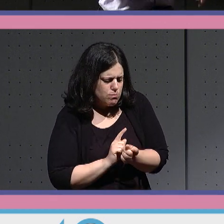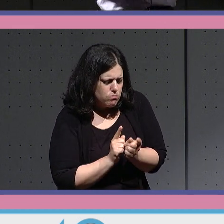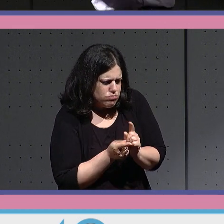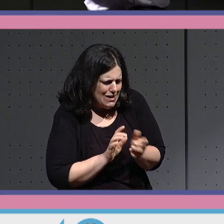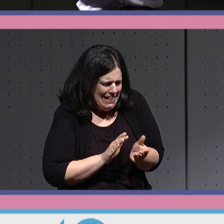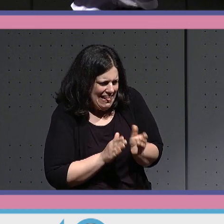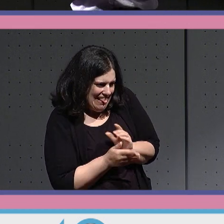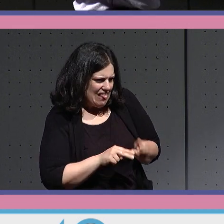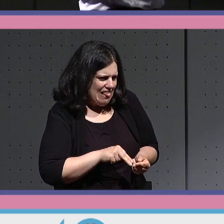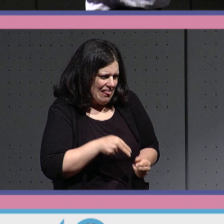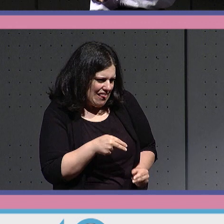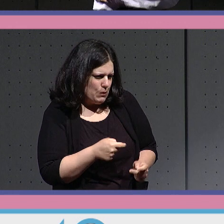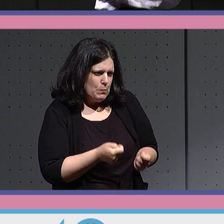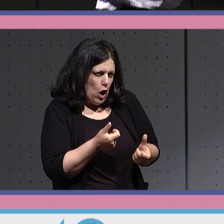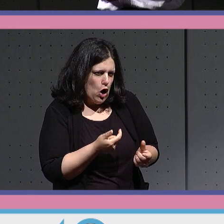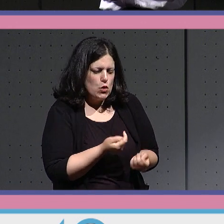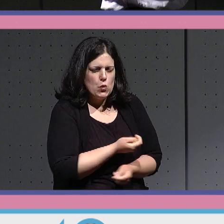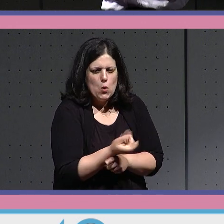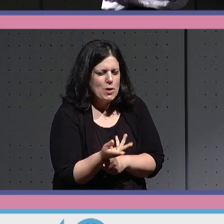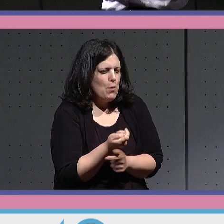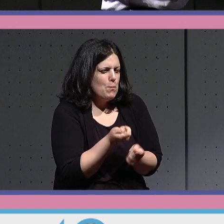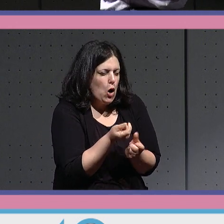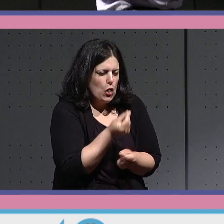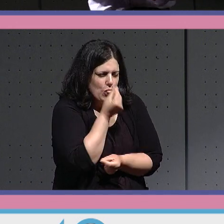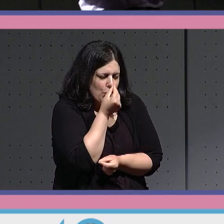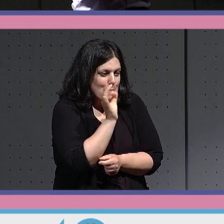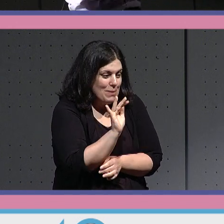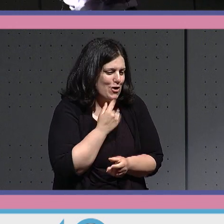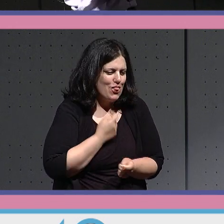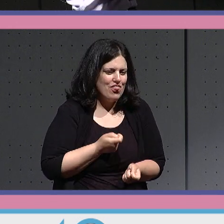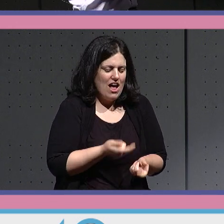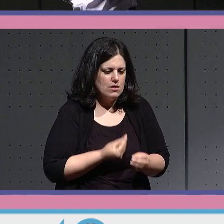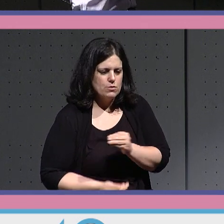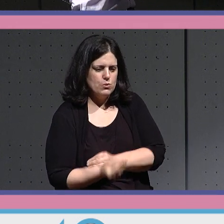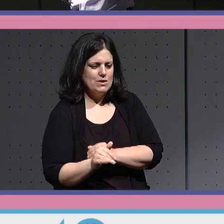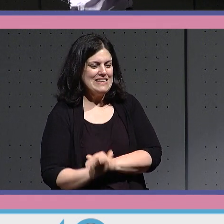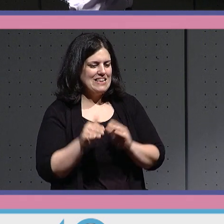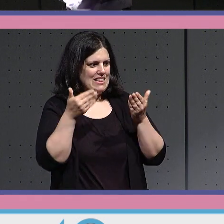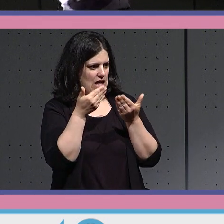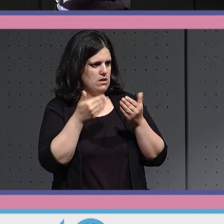afectan a un grupo de células, pero lo suficiente como para poder explicar el problema que tiene.